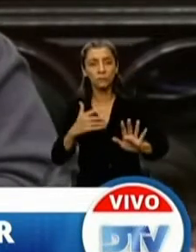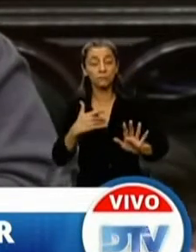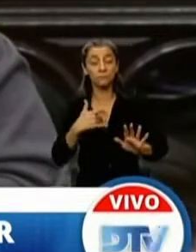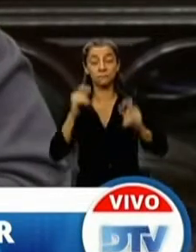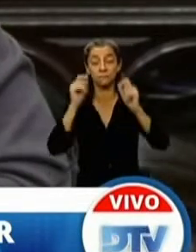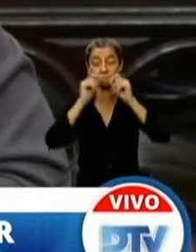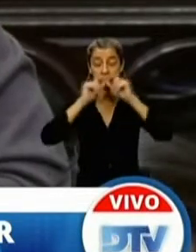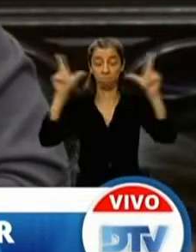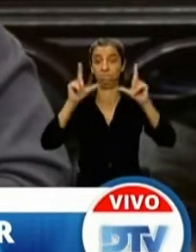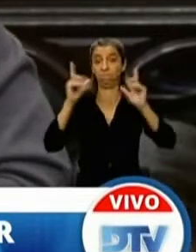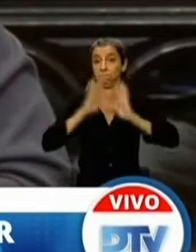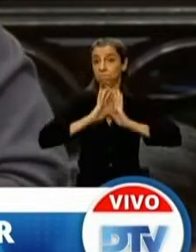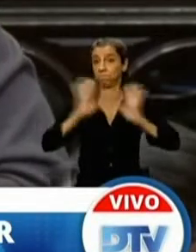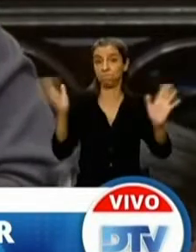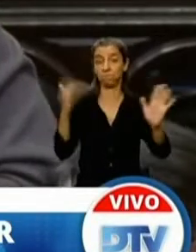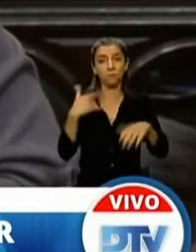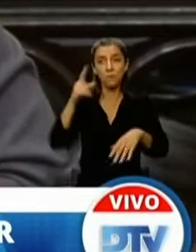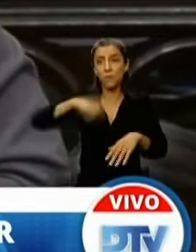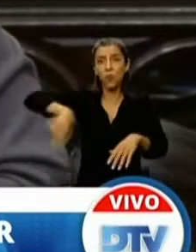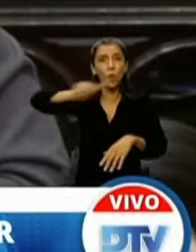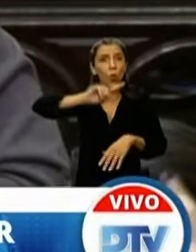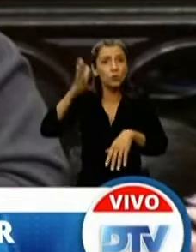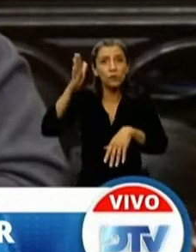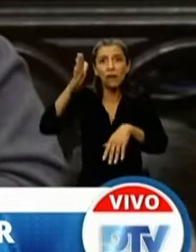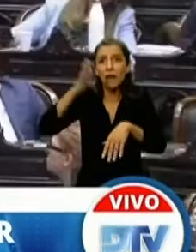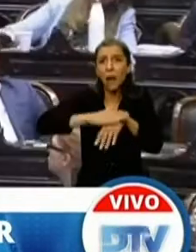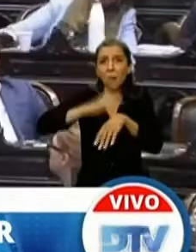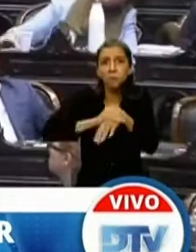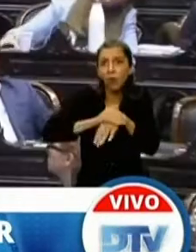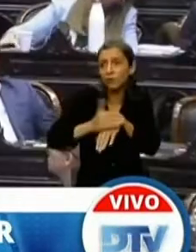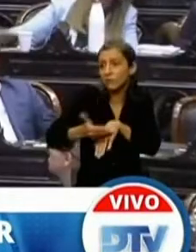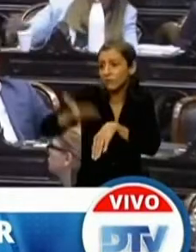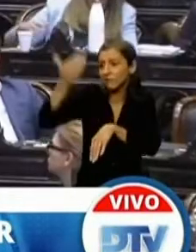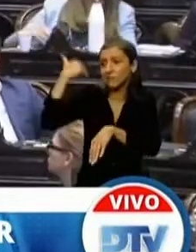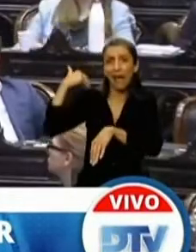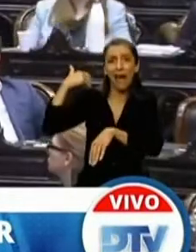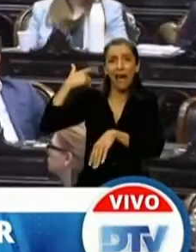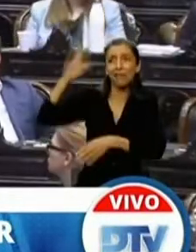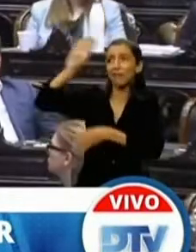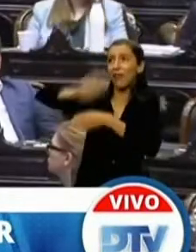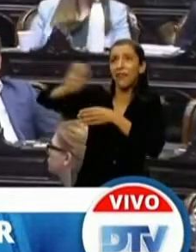de pasillo, la negociación, como para que efectivamente se vote, y esto